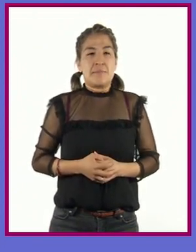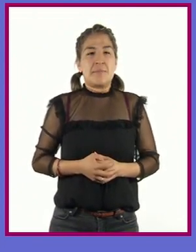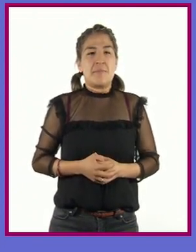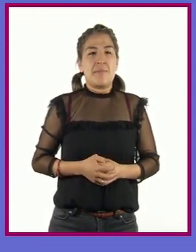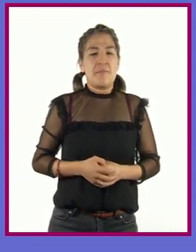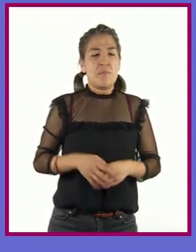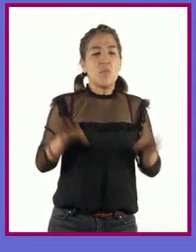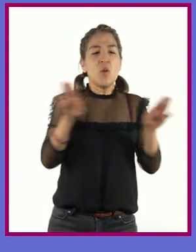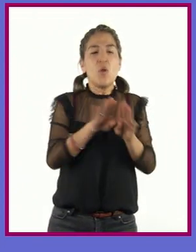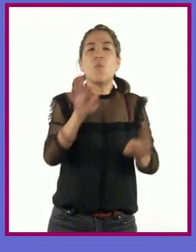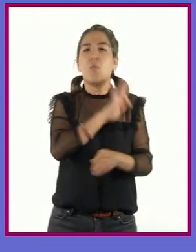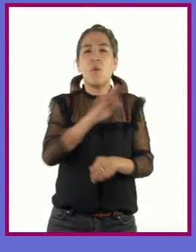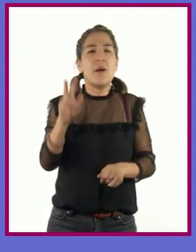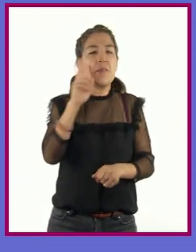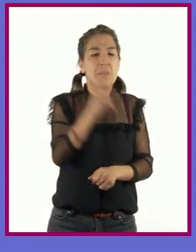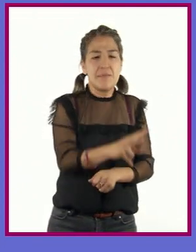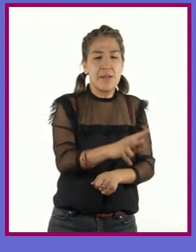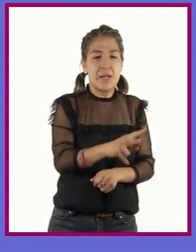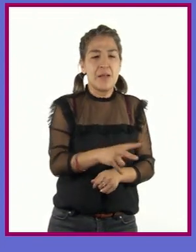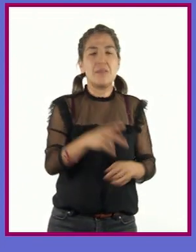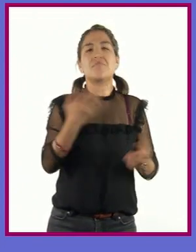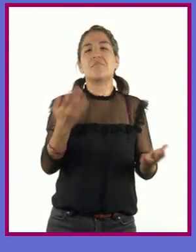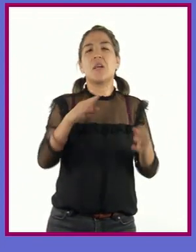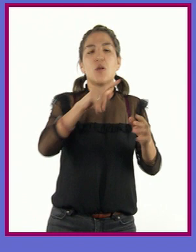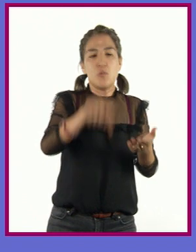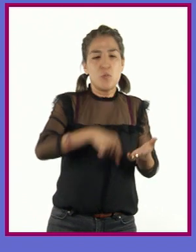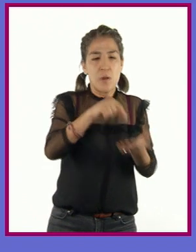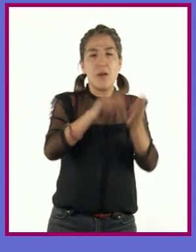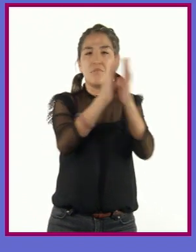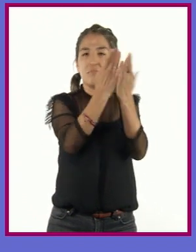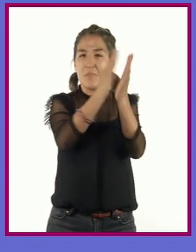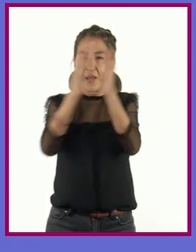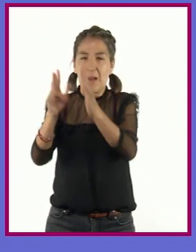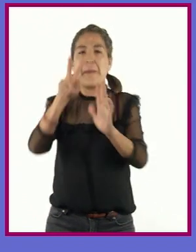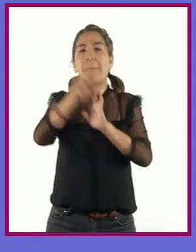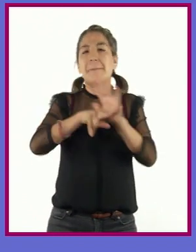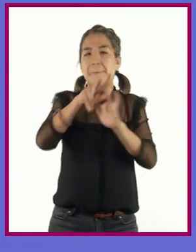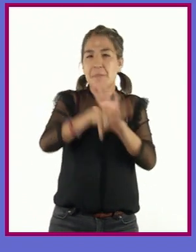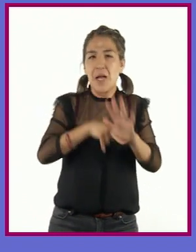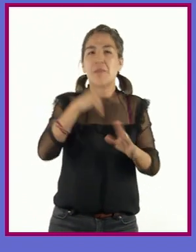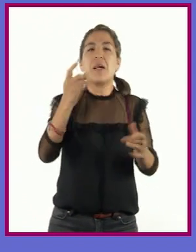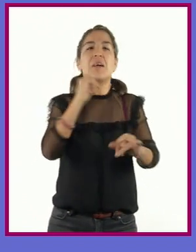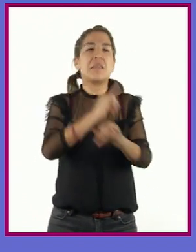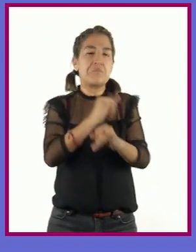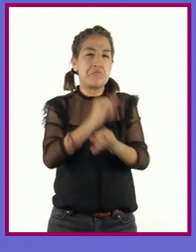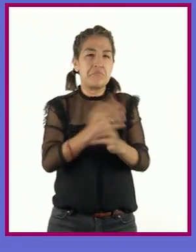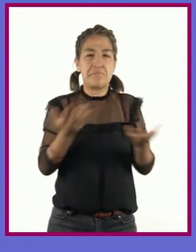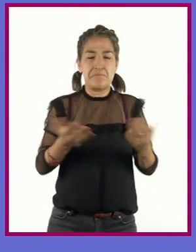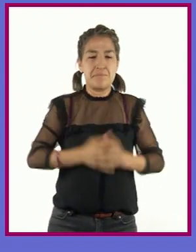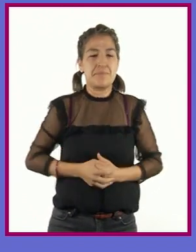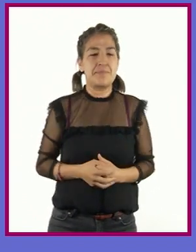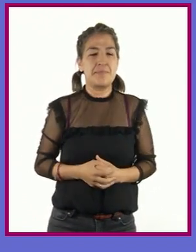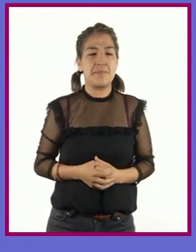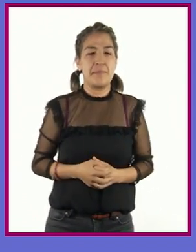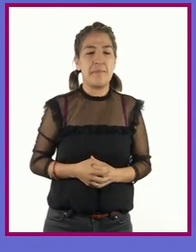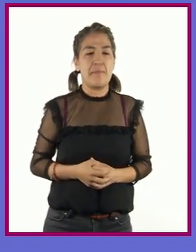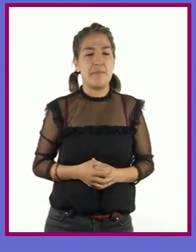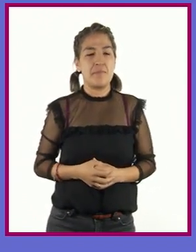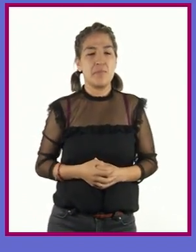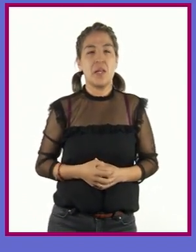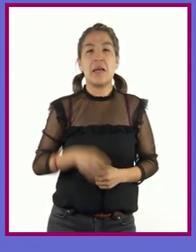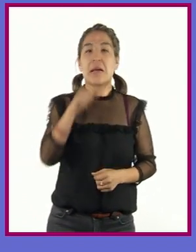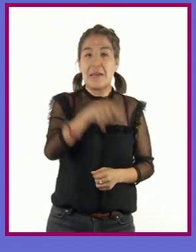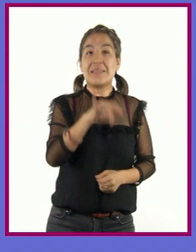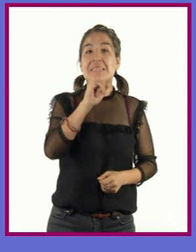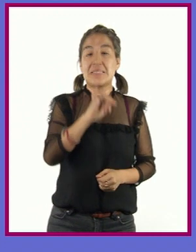¿Dónde se pueden encontrar? Hemerotecas, bibliotecas, videotecas, en la red. Si son